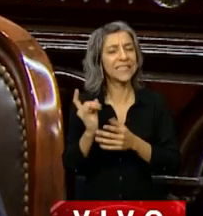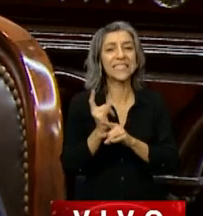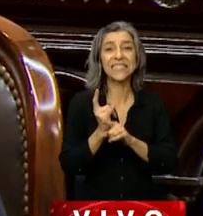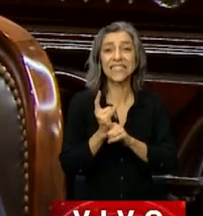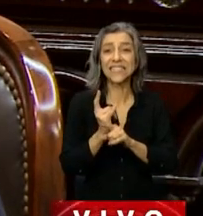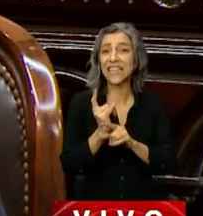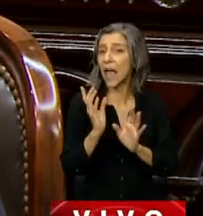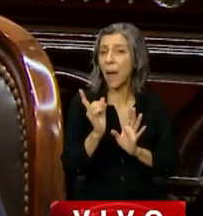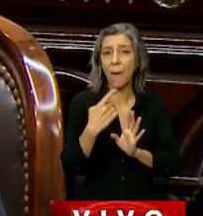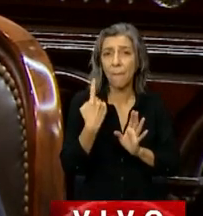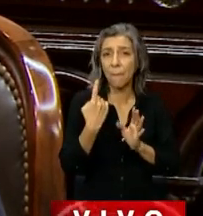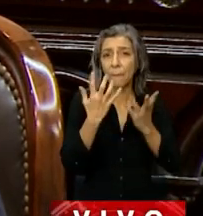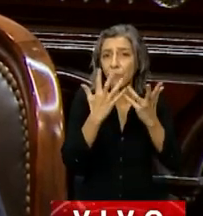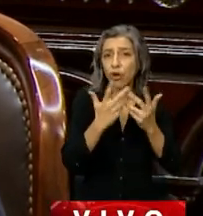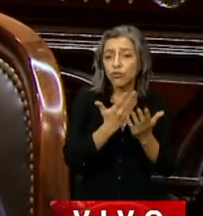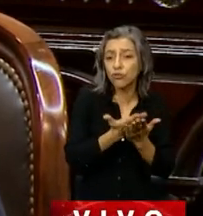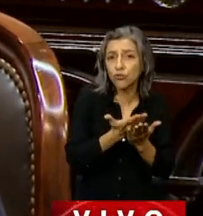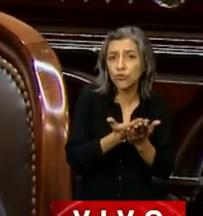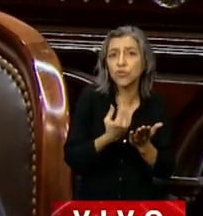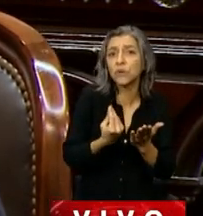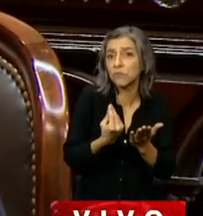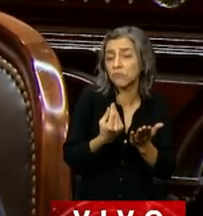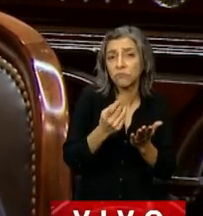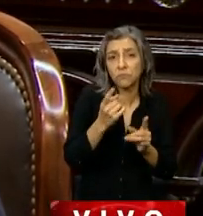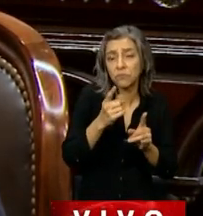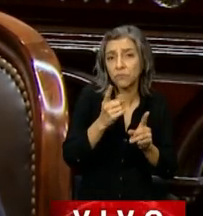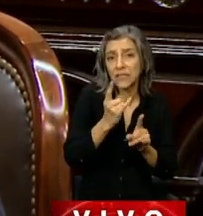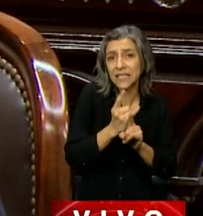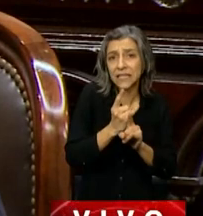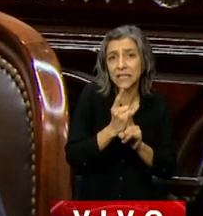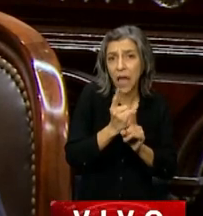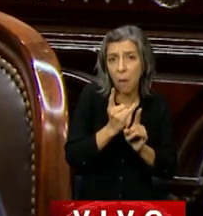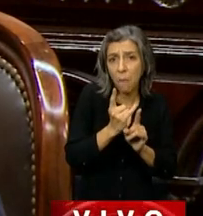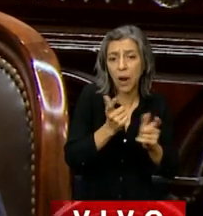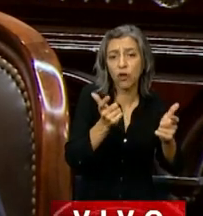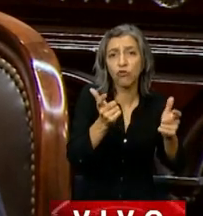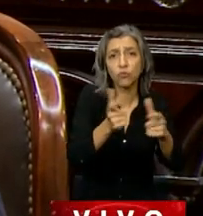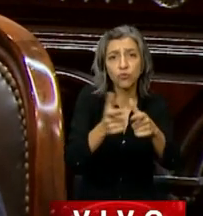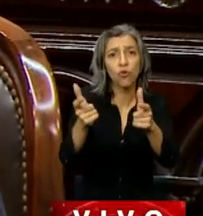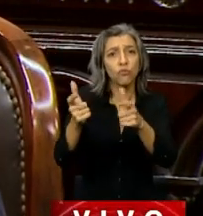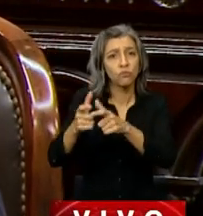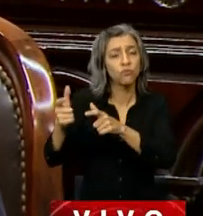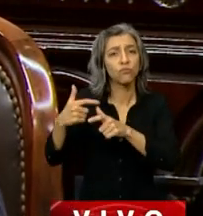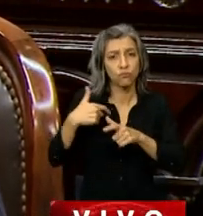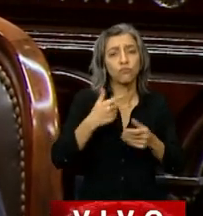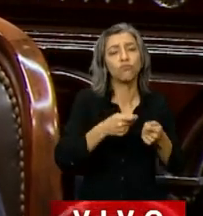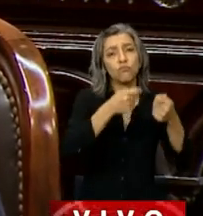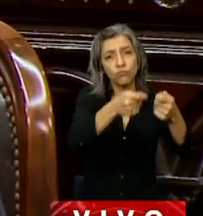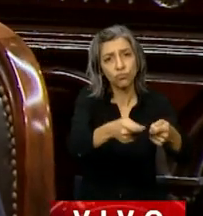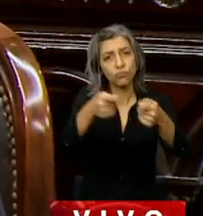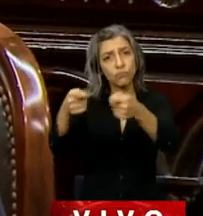el giro fue dado de la manera que tenía que ser dado para